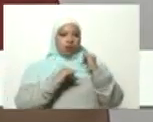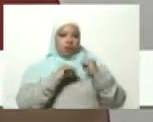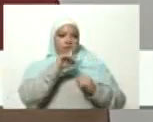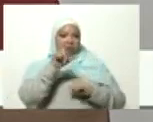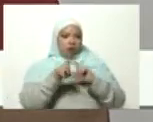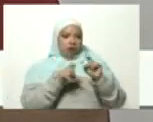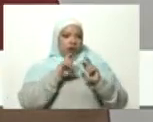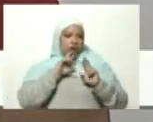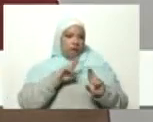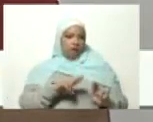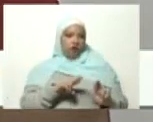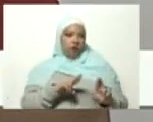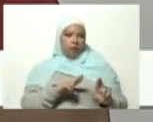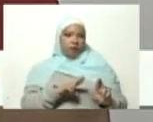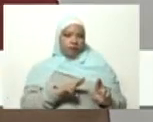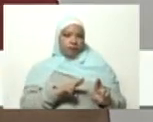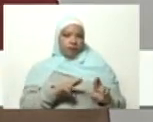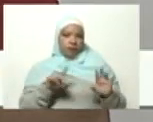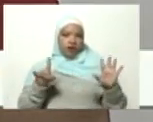Cada 6 años.